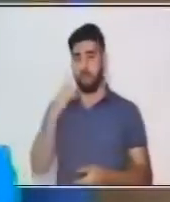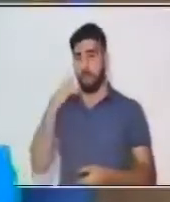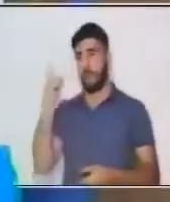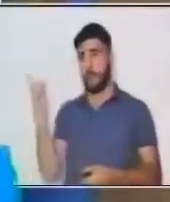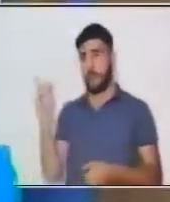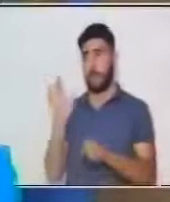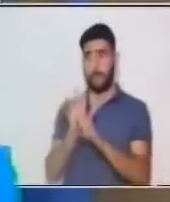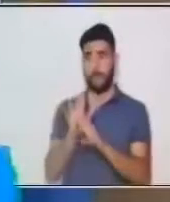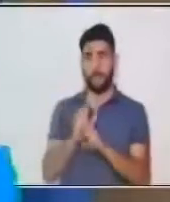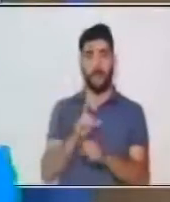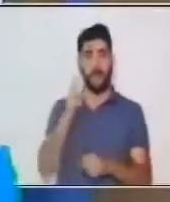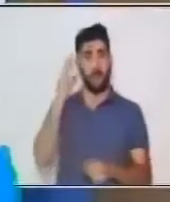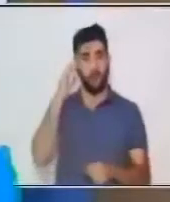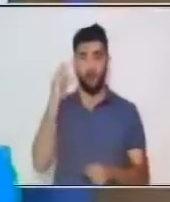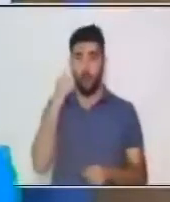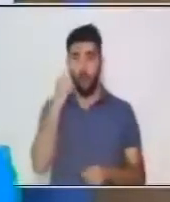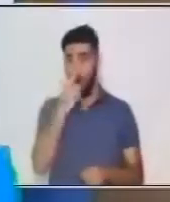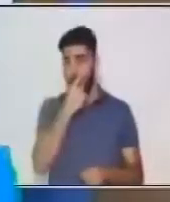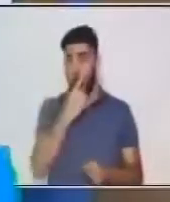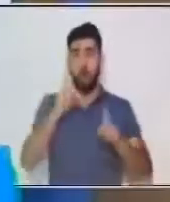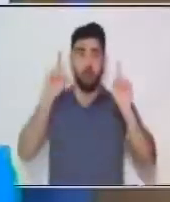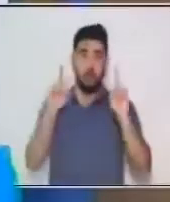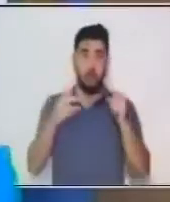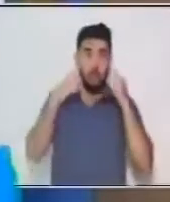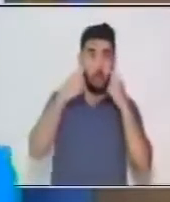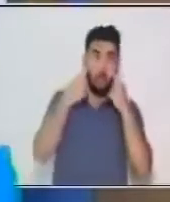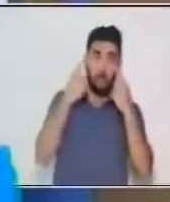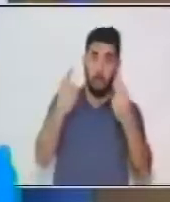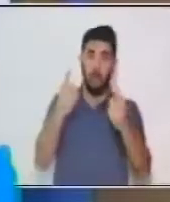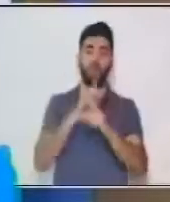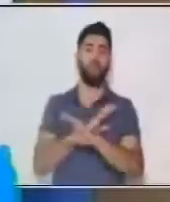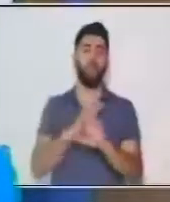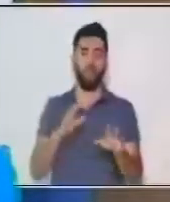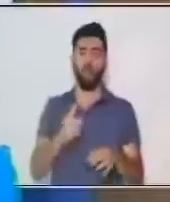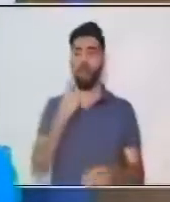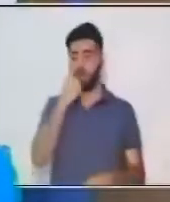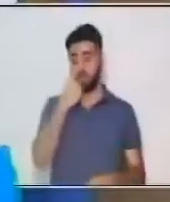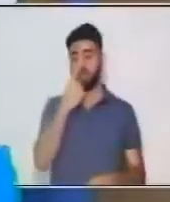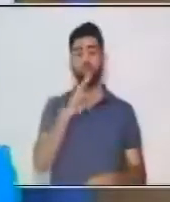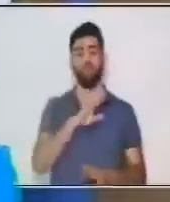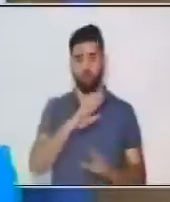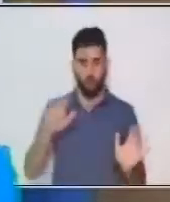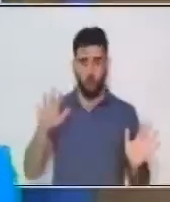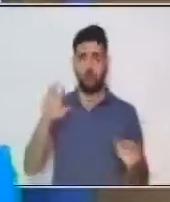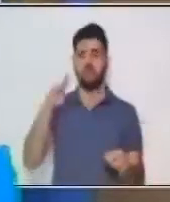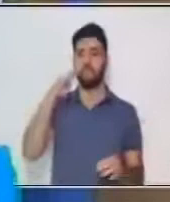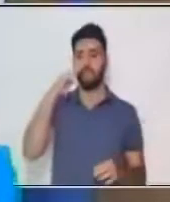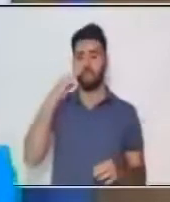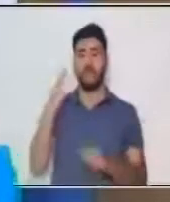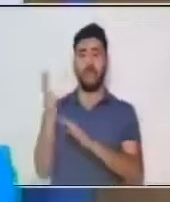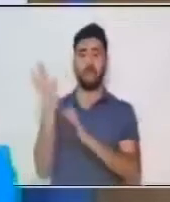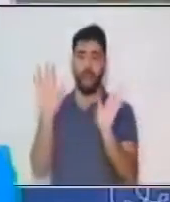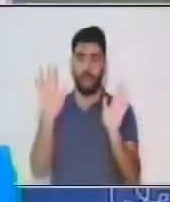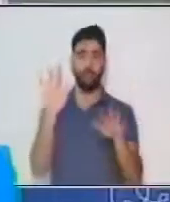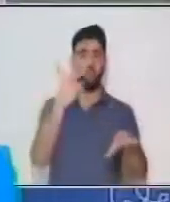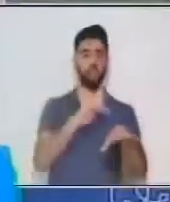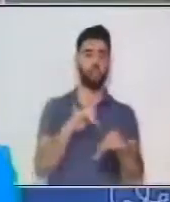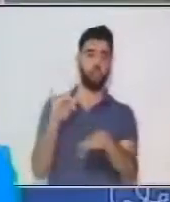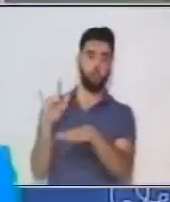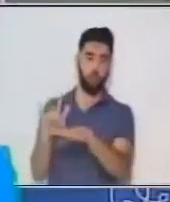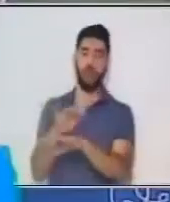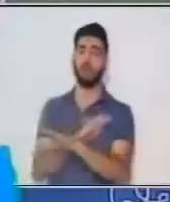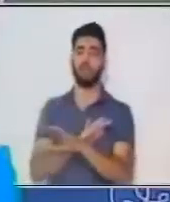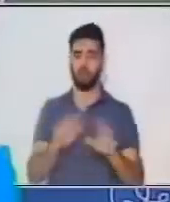¿te recuerdas los ojos que hacían? Solo podía ver. La nariz que hacía, solo podía oler. ¿Qué hacían las manos? Solo podían